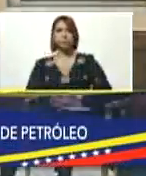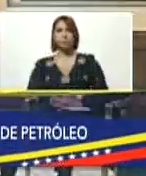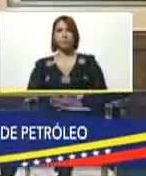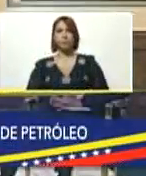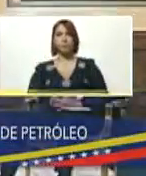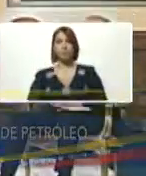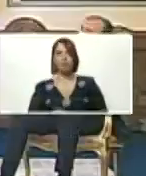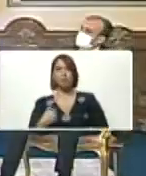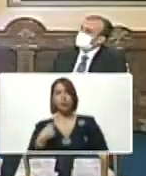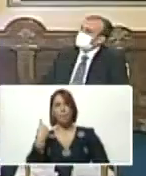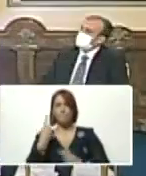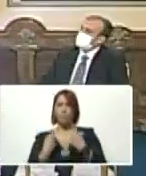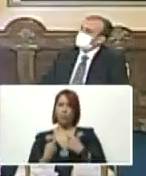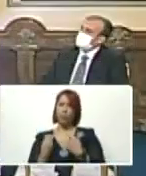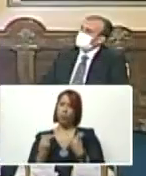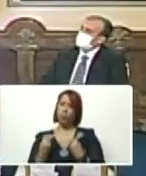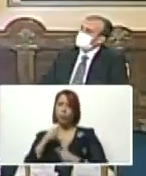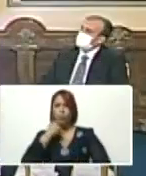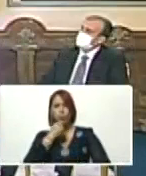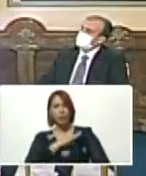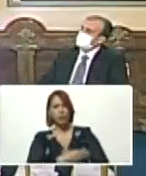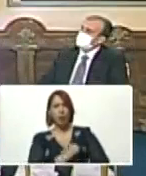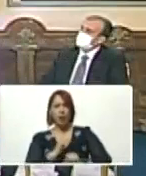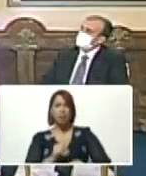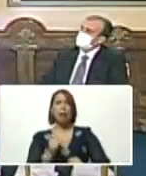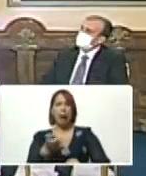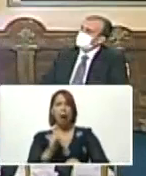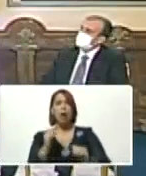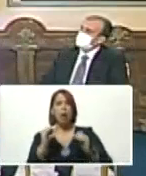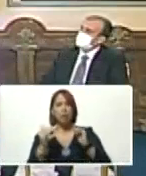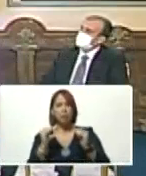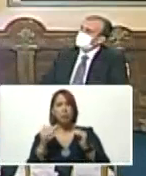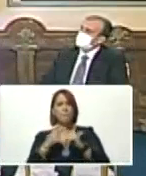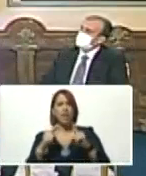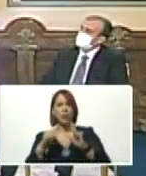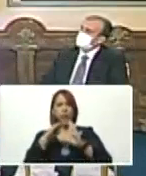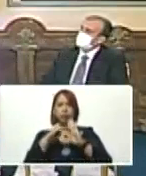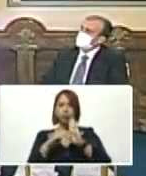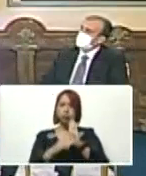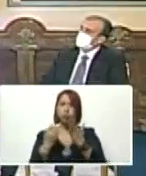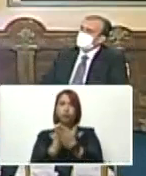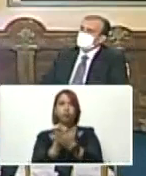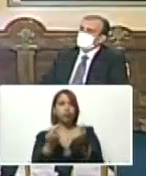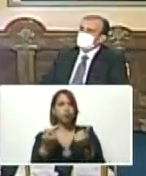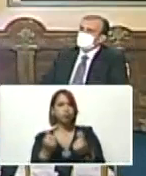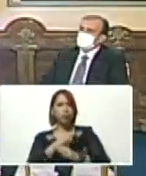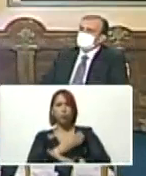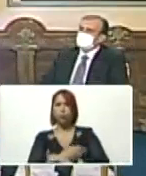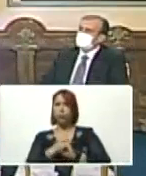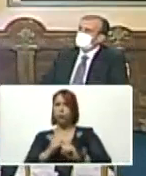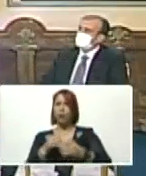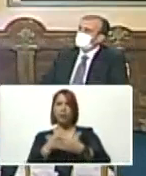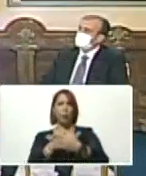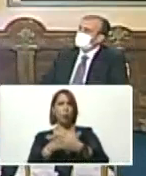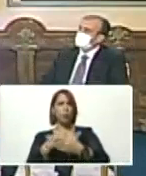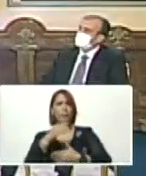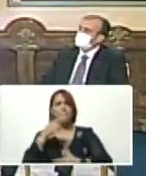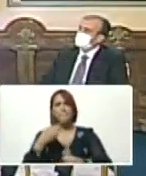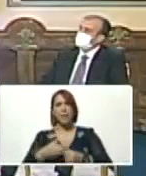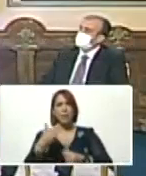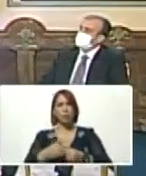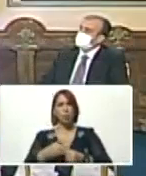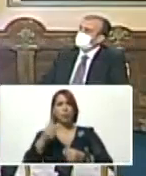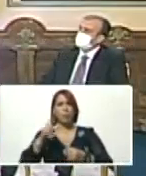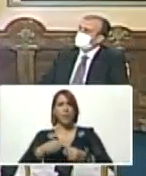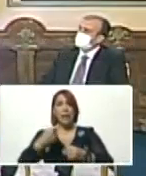Y yo me preguntaba, bueno, Rusia está fuerte y estable, pero las medidas económicas brutales contra el petróleo y el gas ruso,